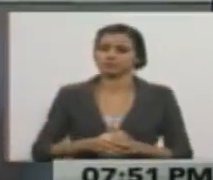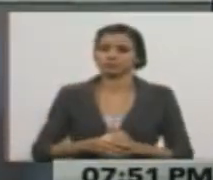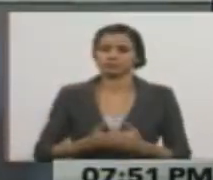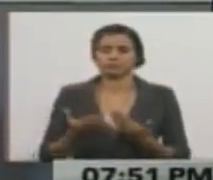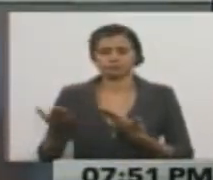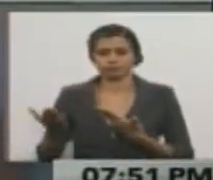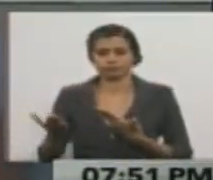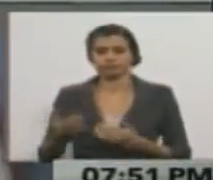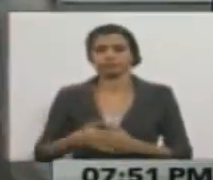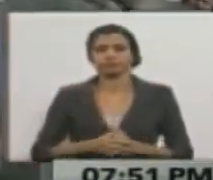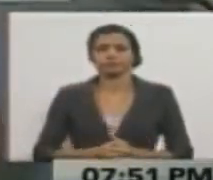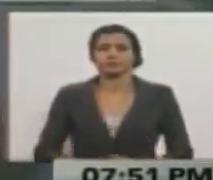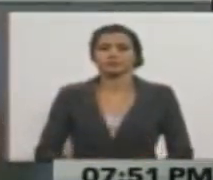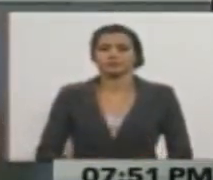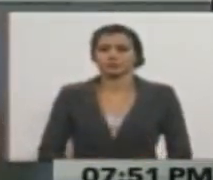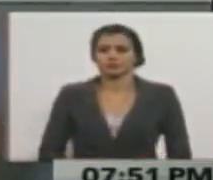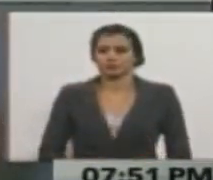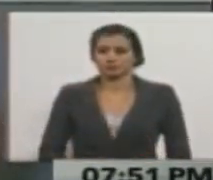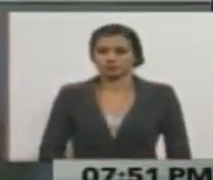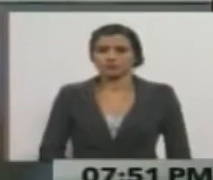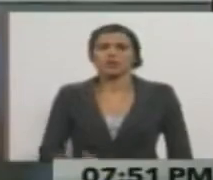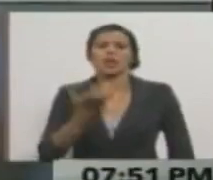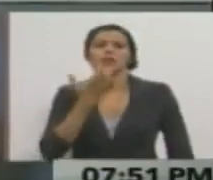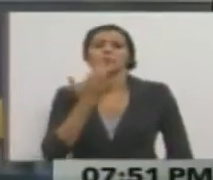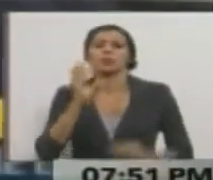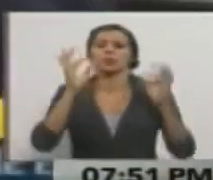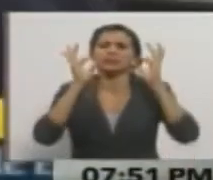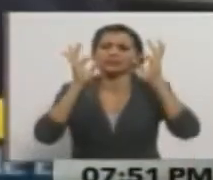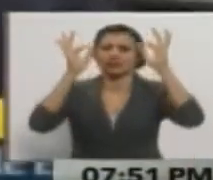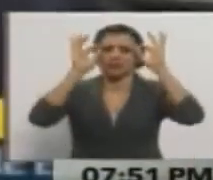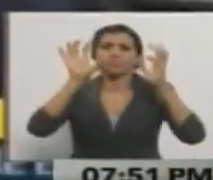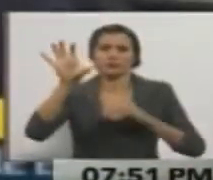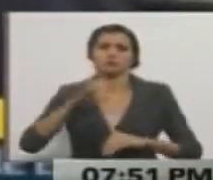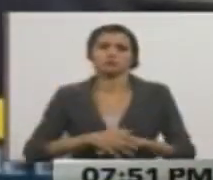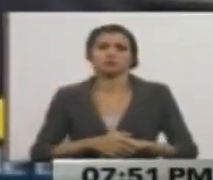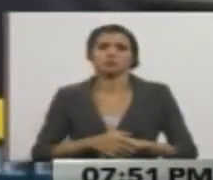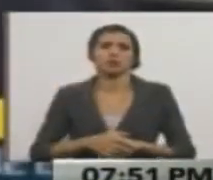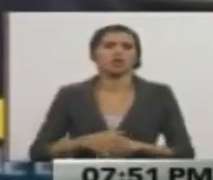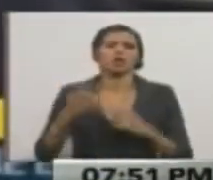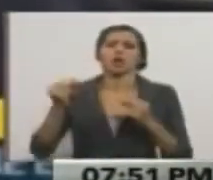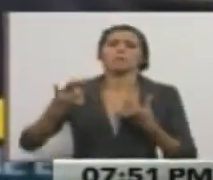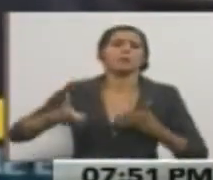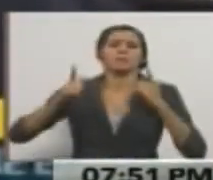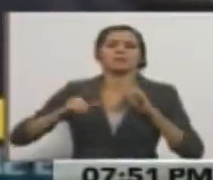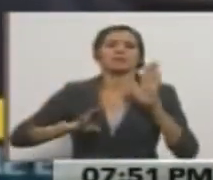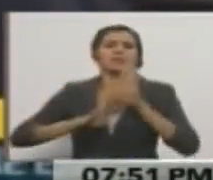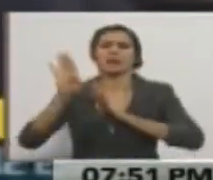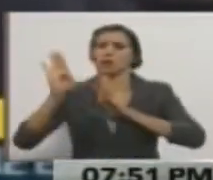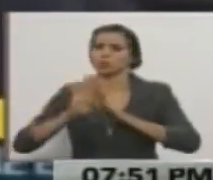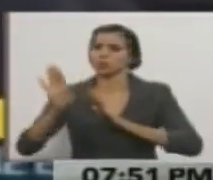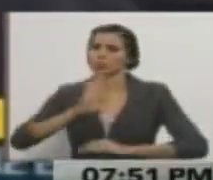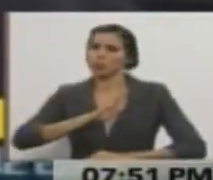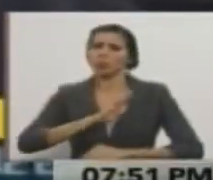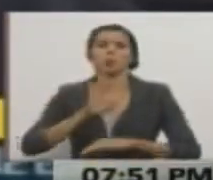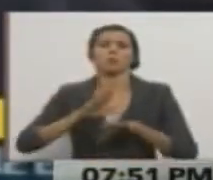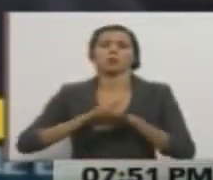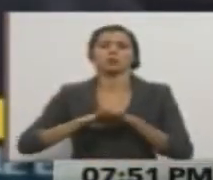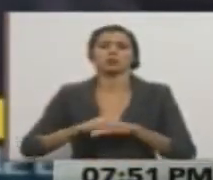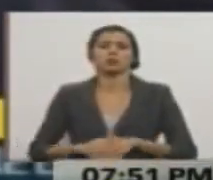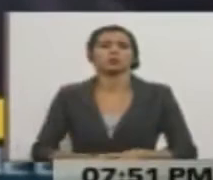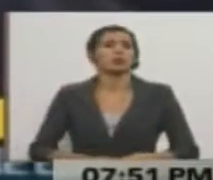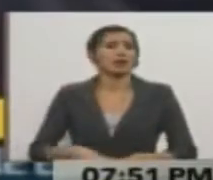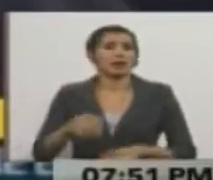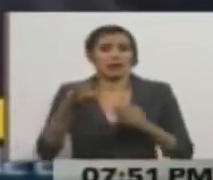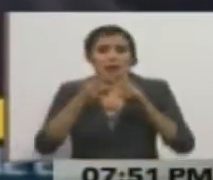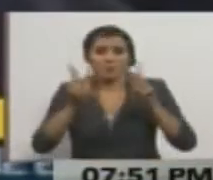director. El caso de Siria, donde se niega el derecho al desarrollo del pueblo sirio mediante la confiscación del derecho a la paz